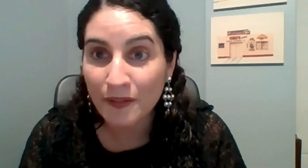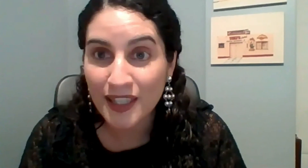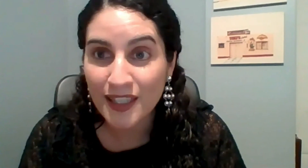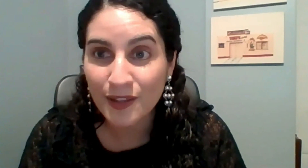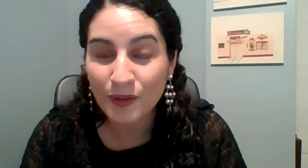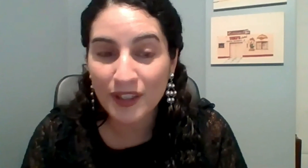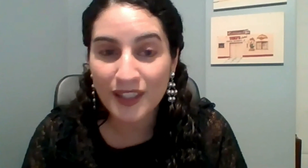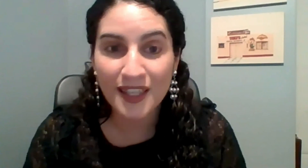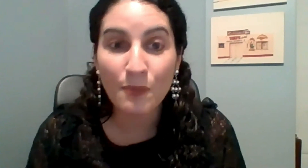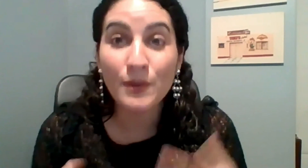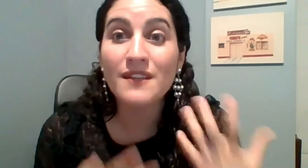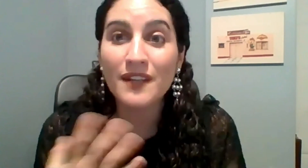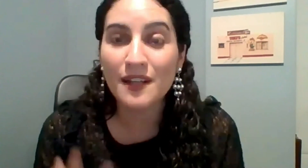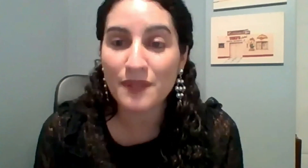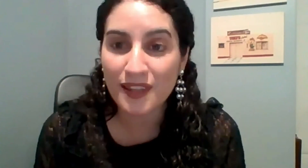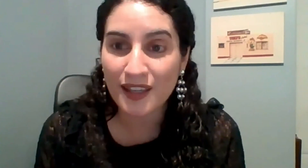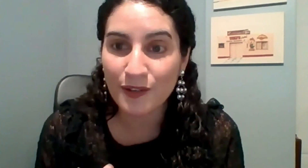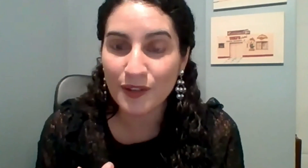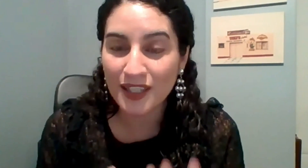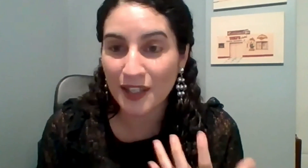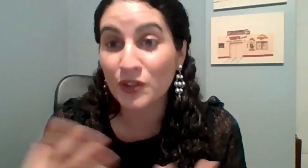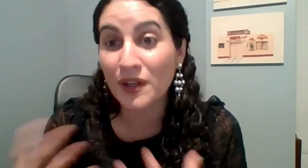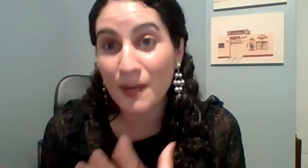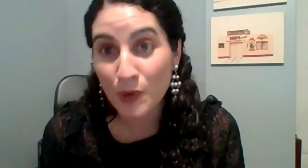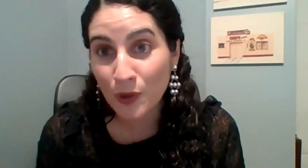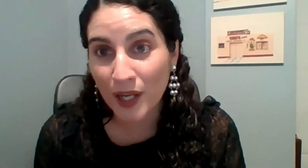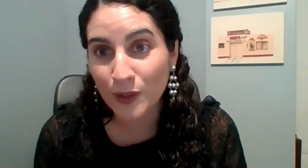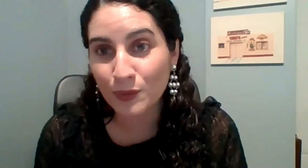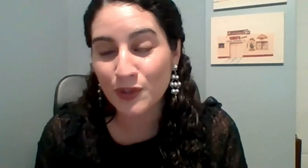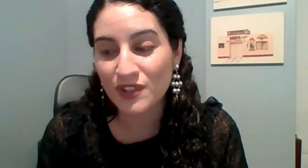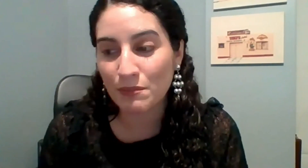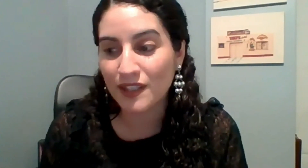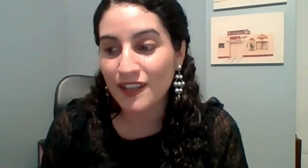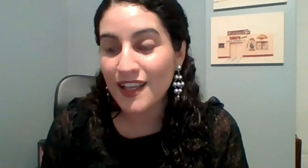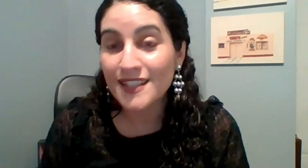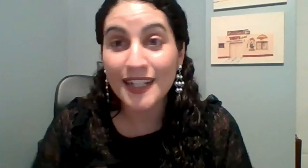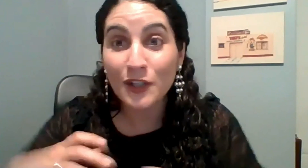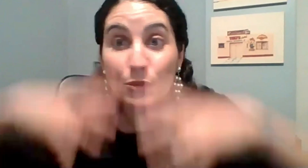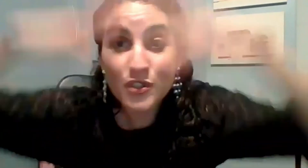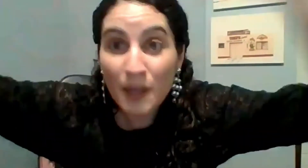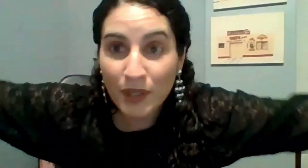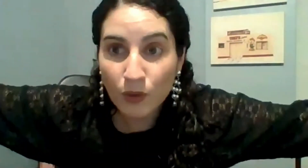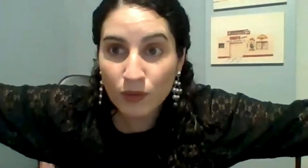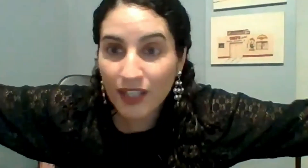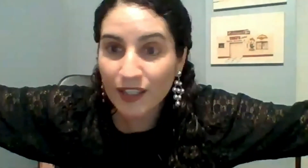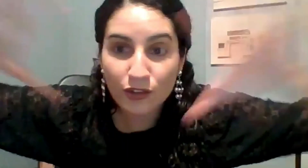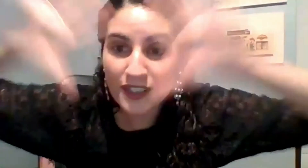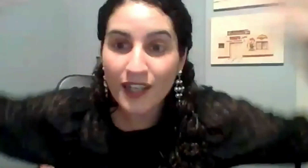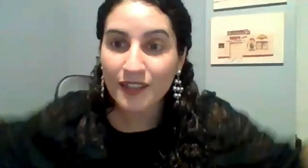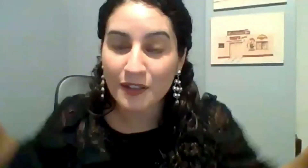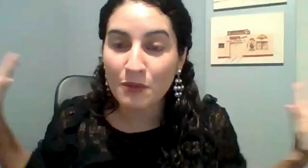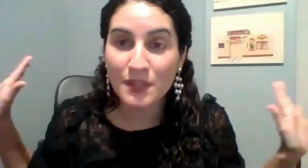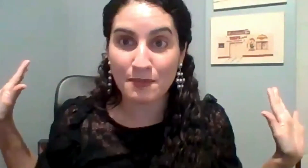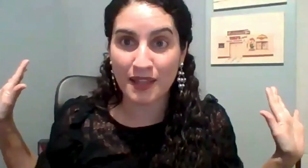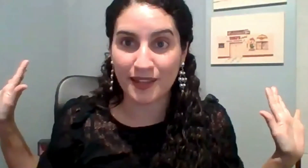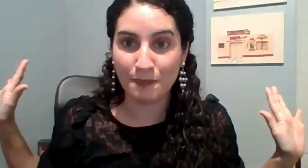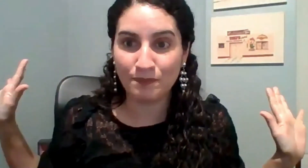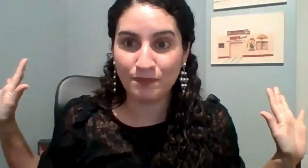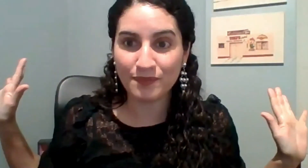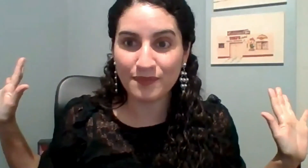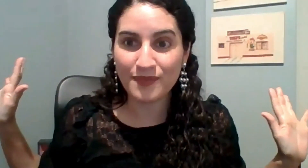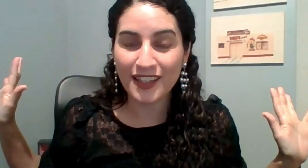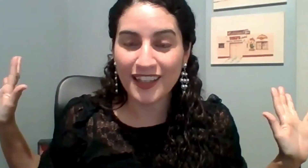Parado de Bellido es que después de ver el video, que lo trabajamos con alumnos también, salieron muchas preguntas que no tenían que ver con